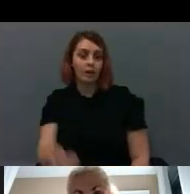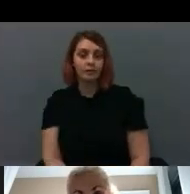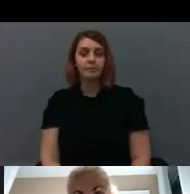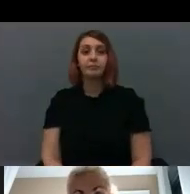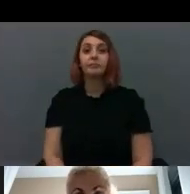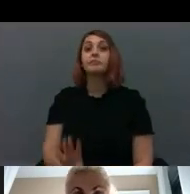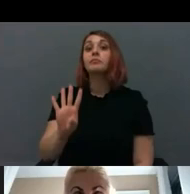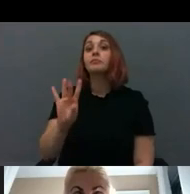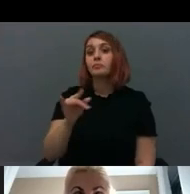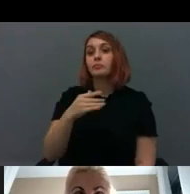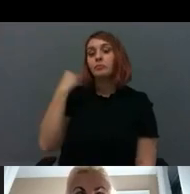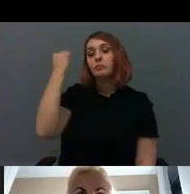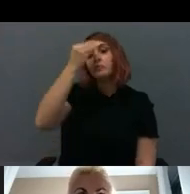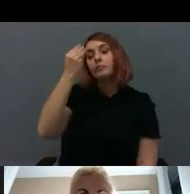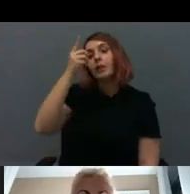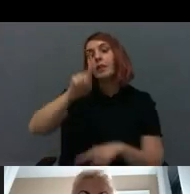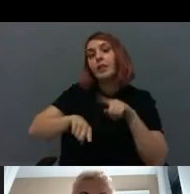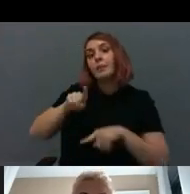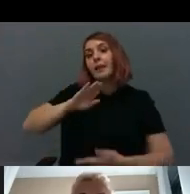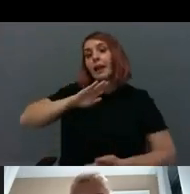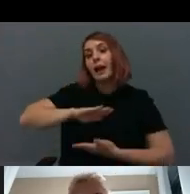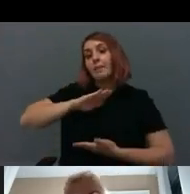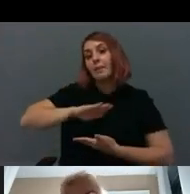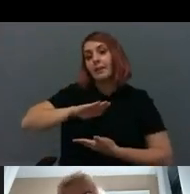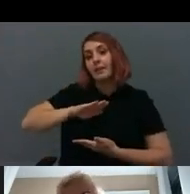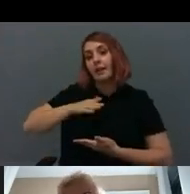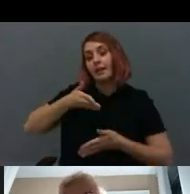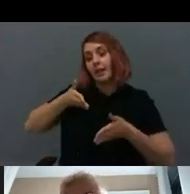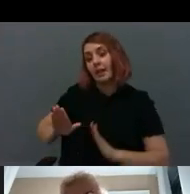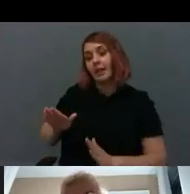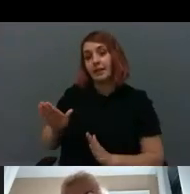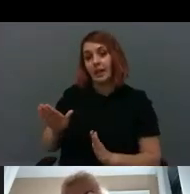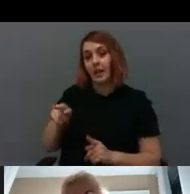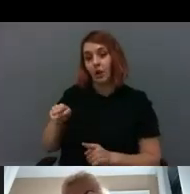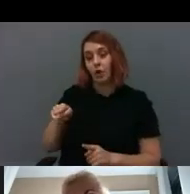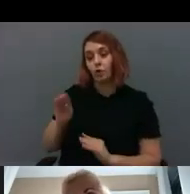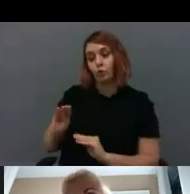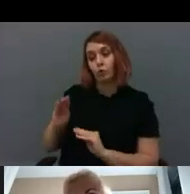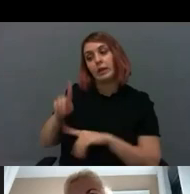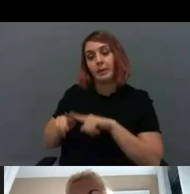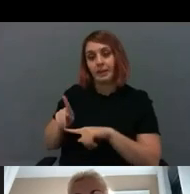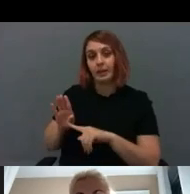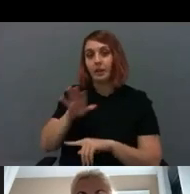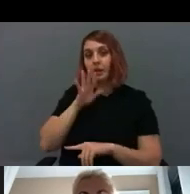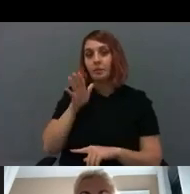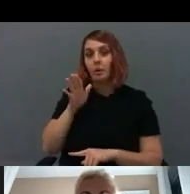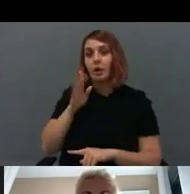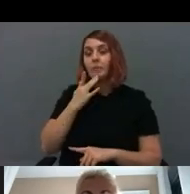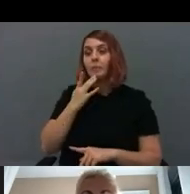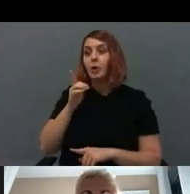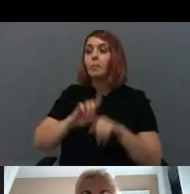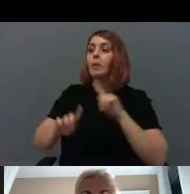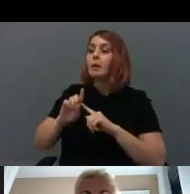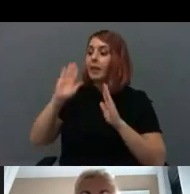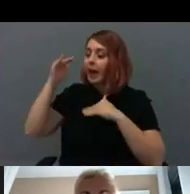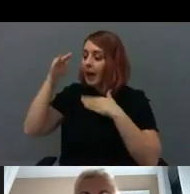yo es que creo que también depende de las capacidades que tenga el hijo, porque entonces las dificultades de atención,